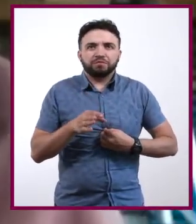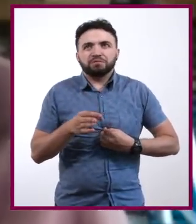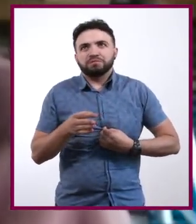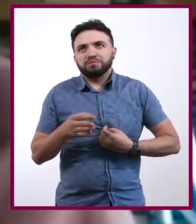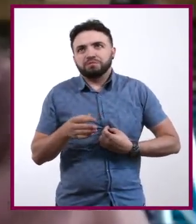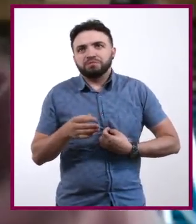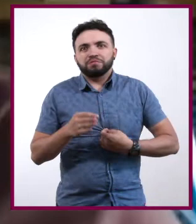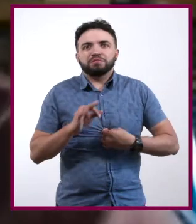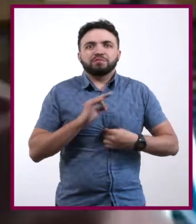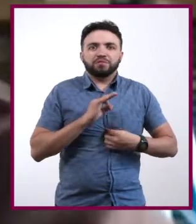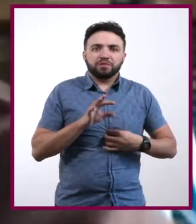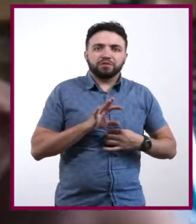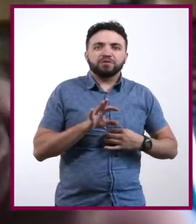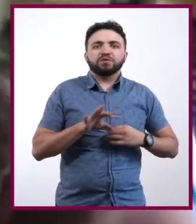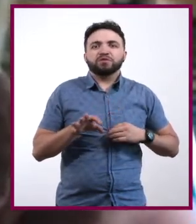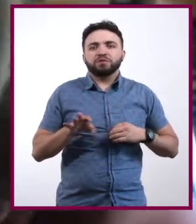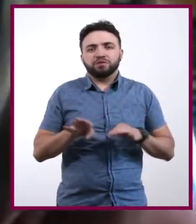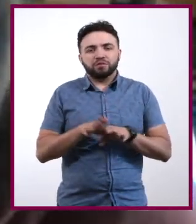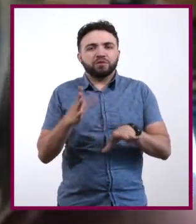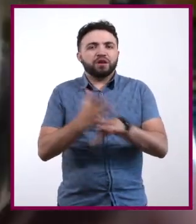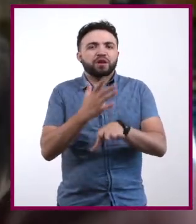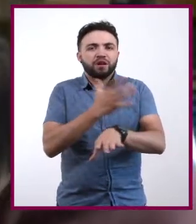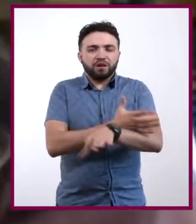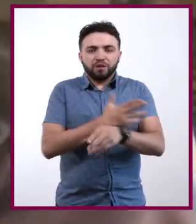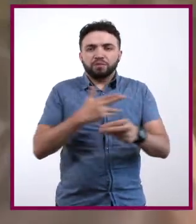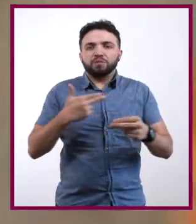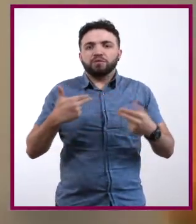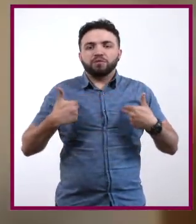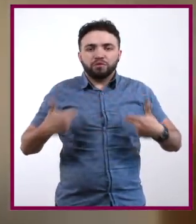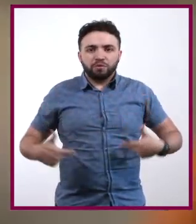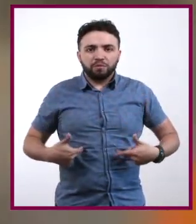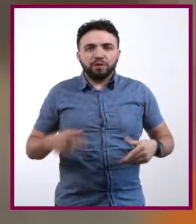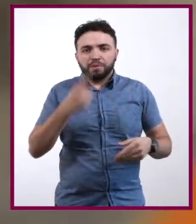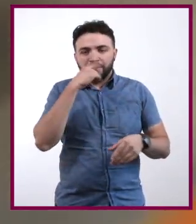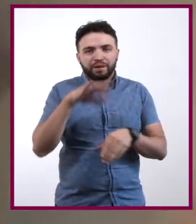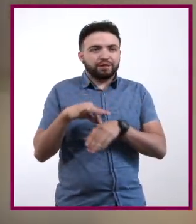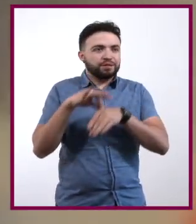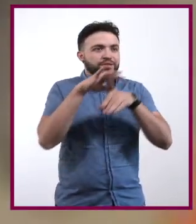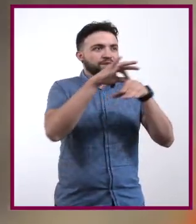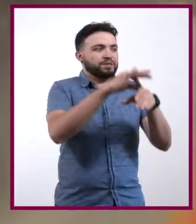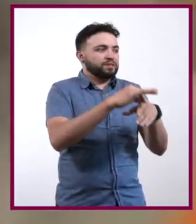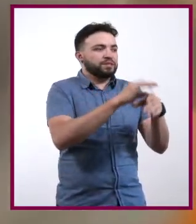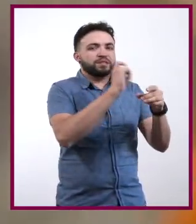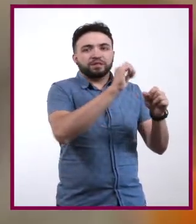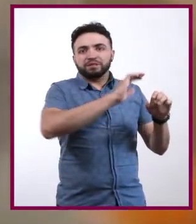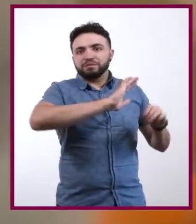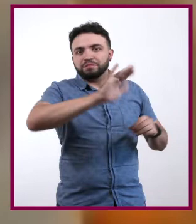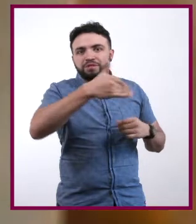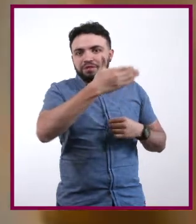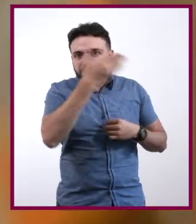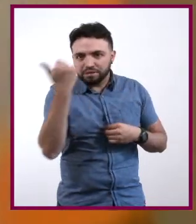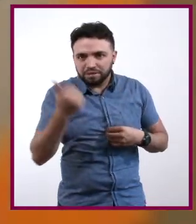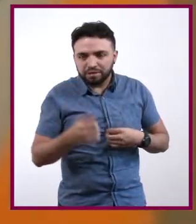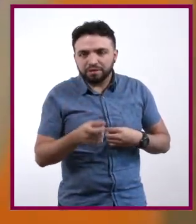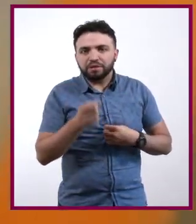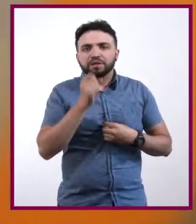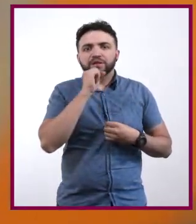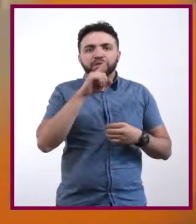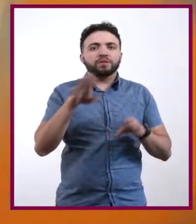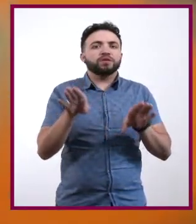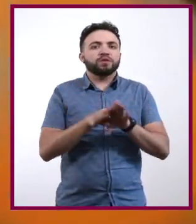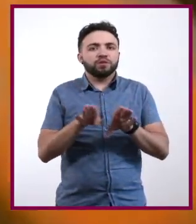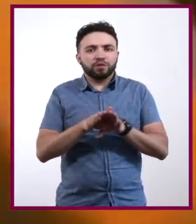seres que acompañan a los seres humanos al inframundo, seres que están también